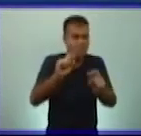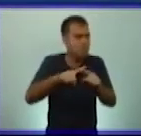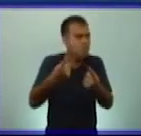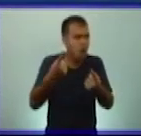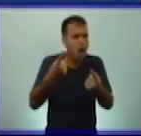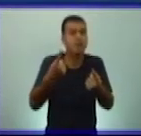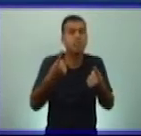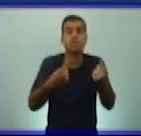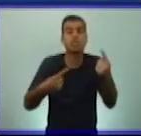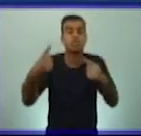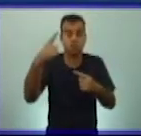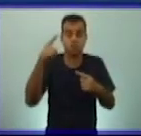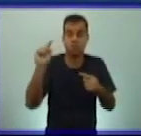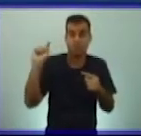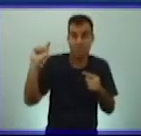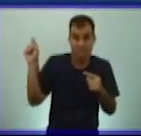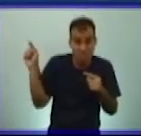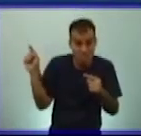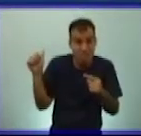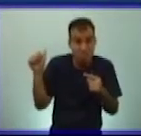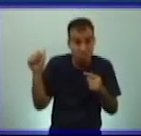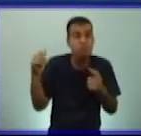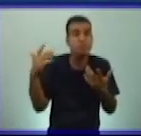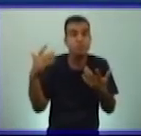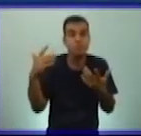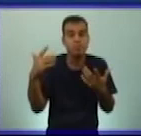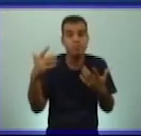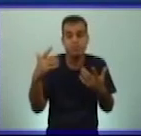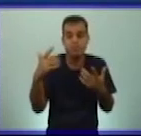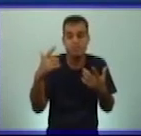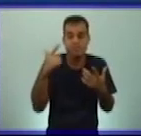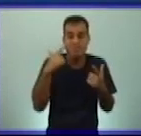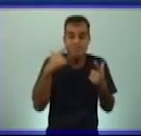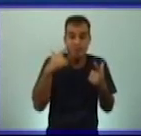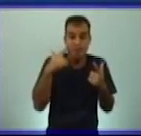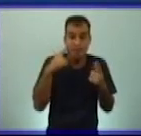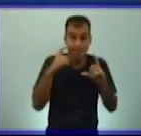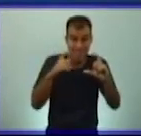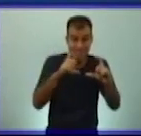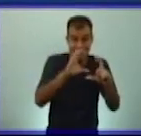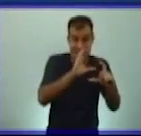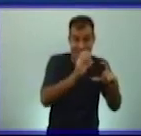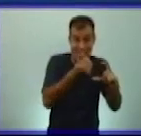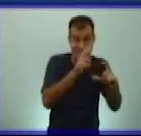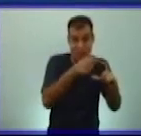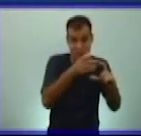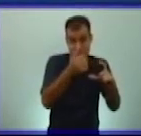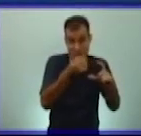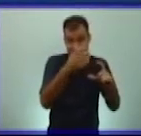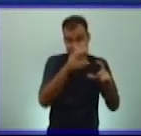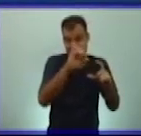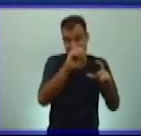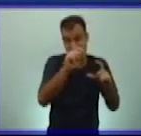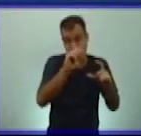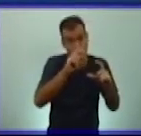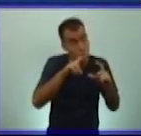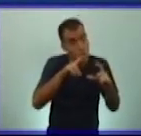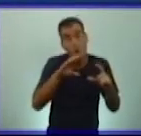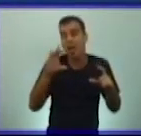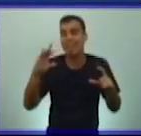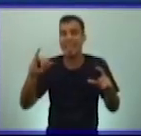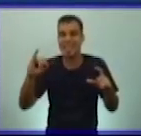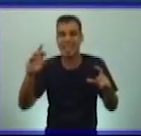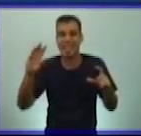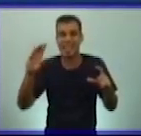están presentes en el circuito este inductor y este capacitor. No hay fuente externa. Esta fuente